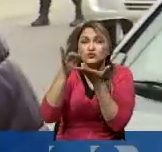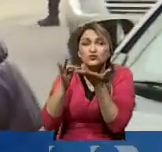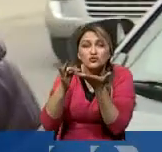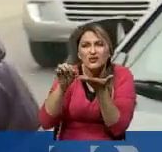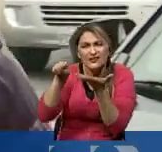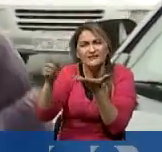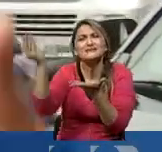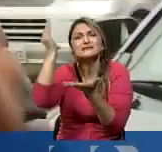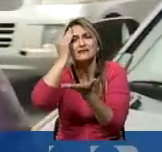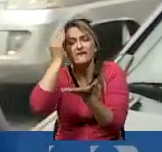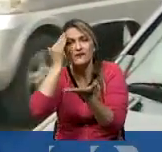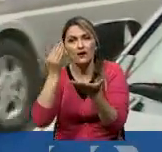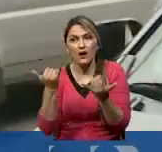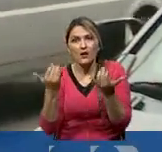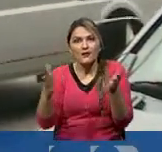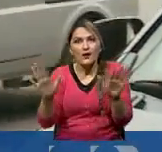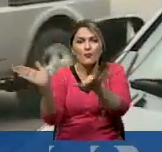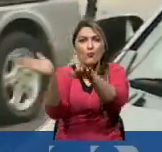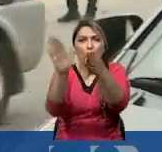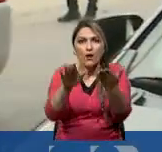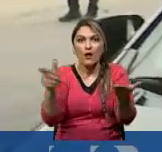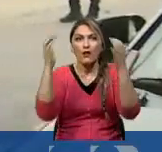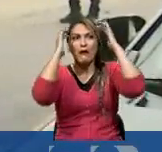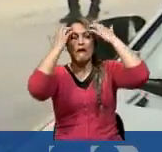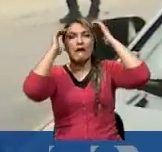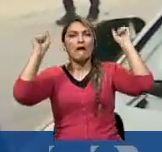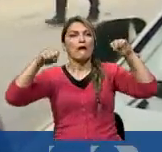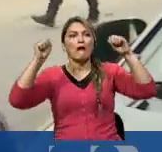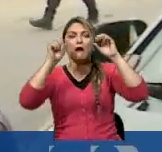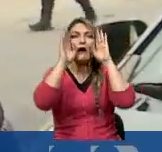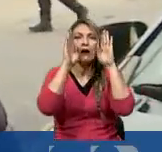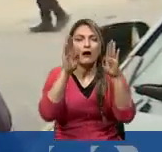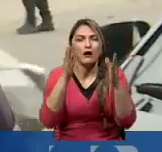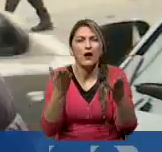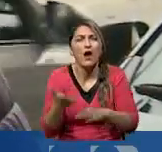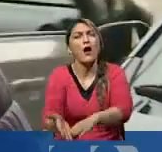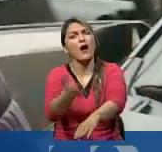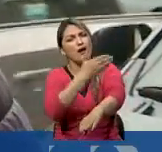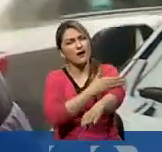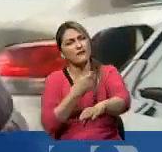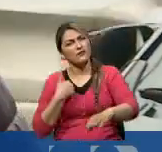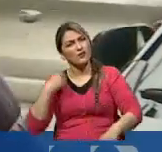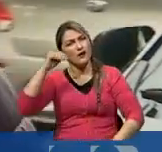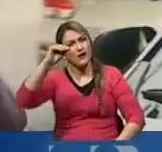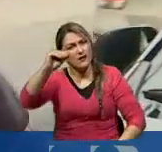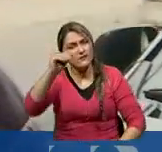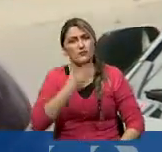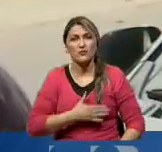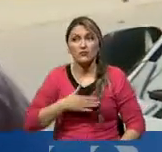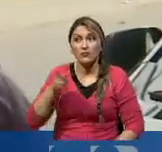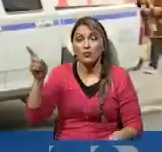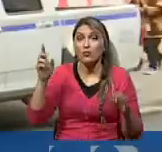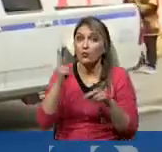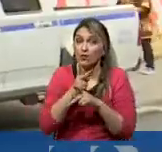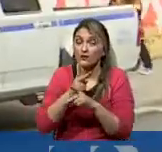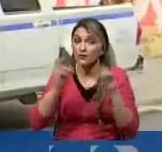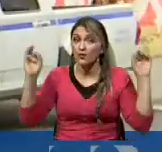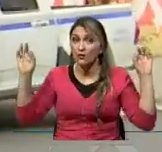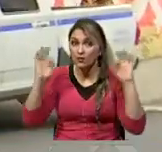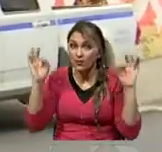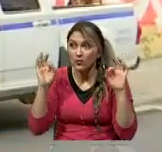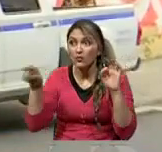venir y preocuparse. ¿Por qué no se preocuparon antes cuando nosotros les manifestamos lo que estaba sucediendo en la institución?